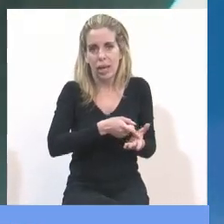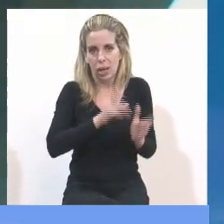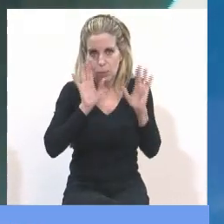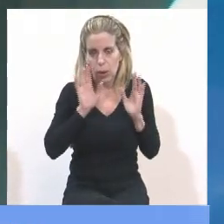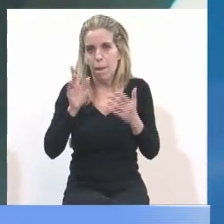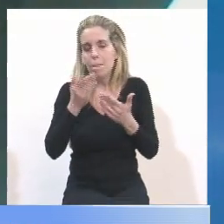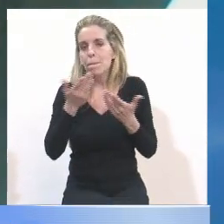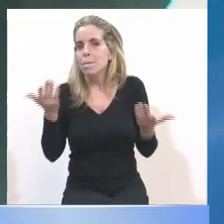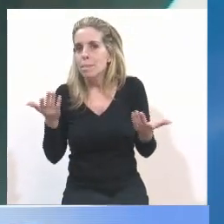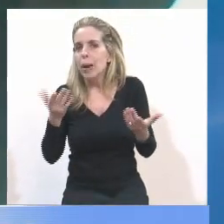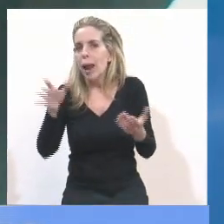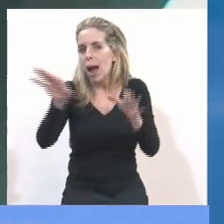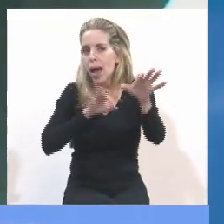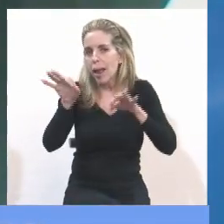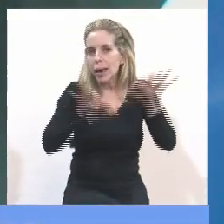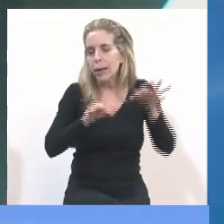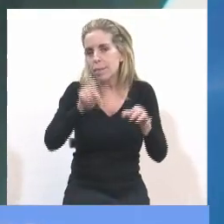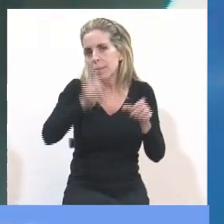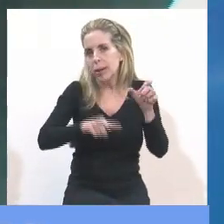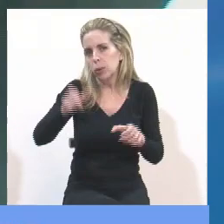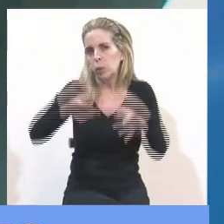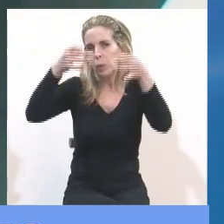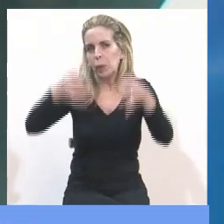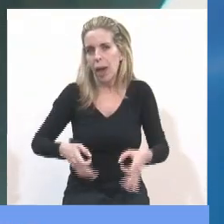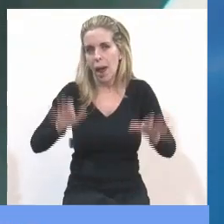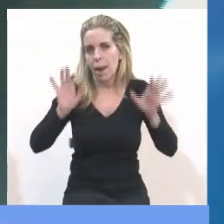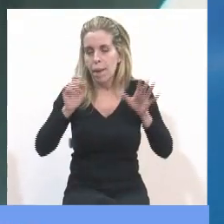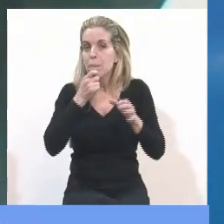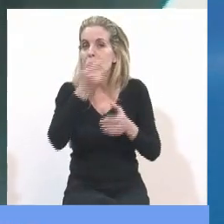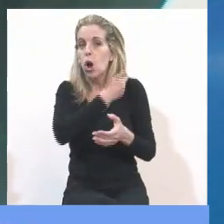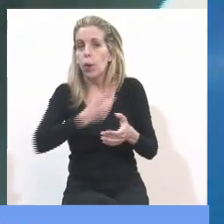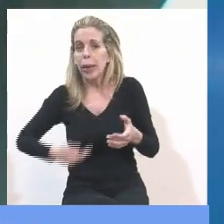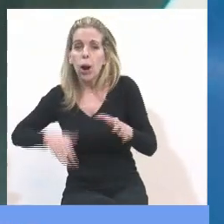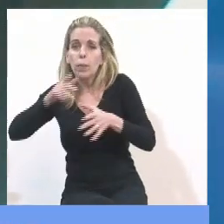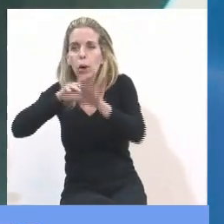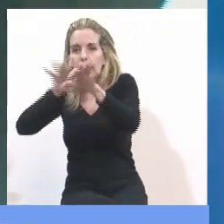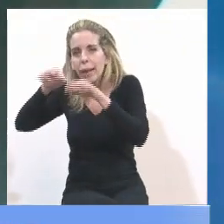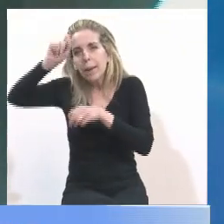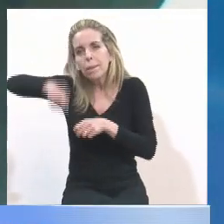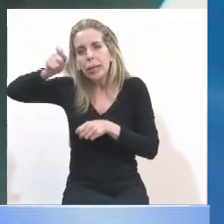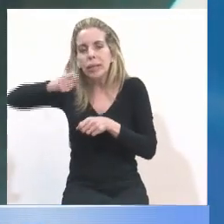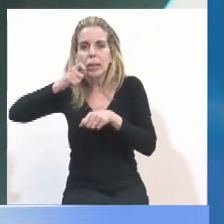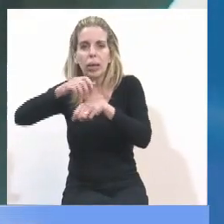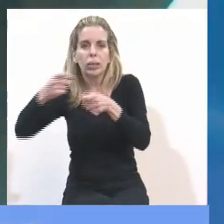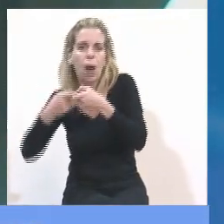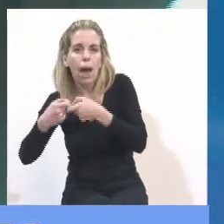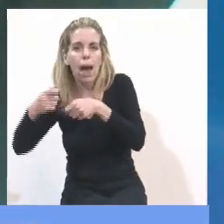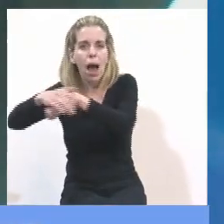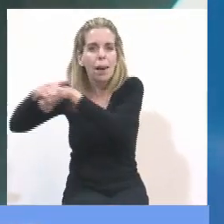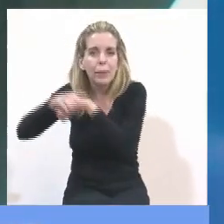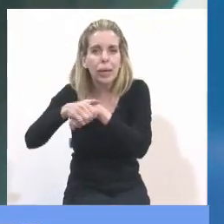adecuadas debido a prejuicios locales, a relaciones familiares o con miras de popularidad.